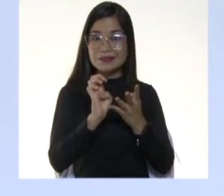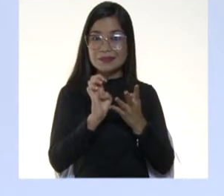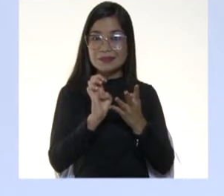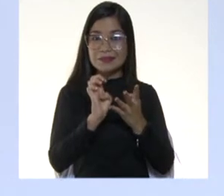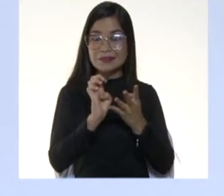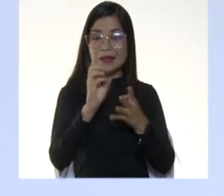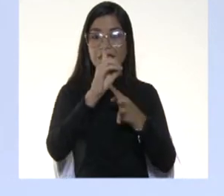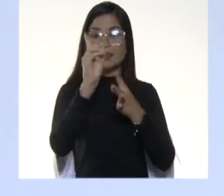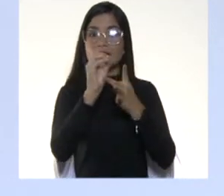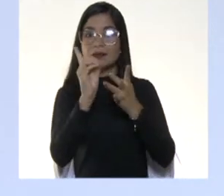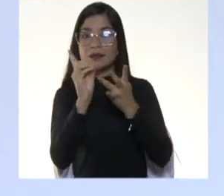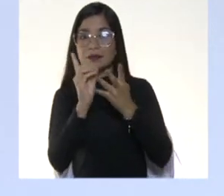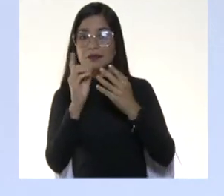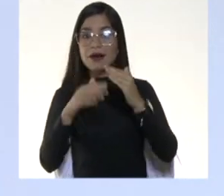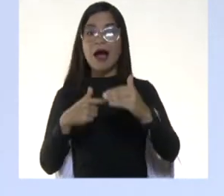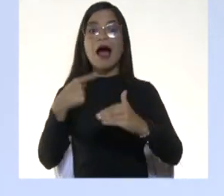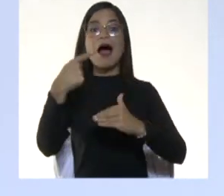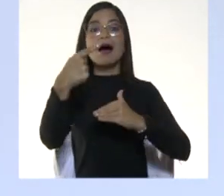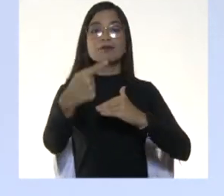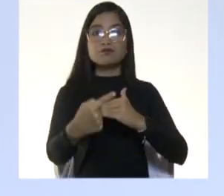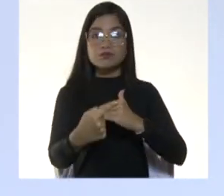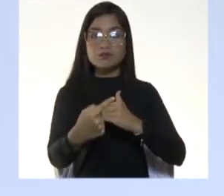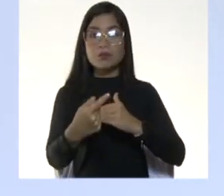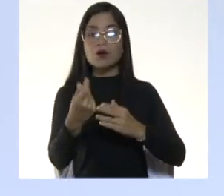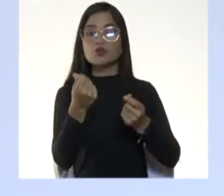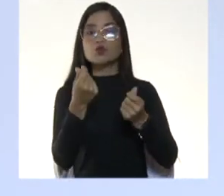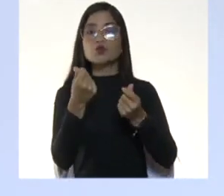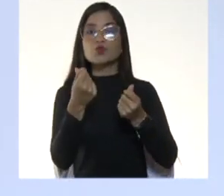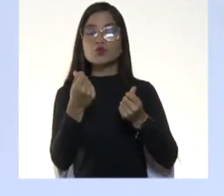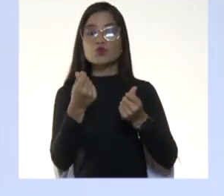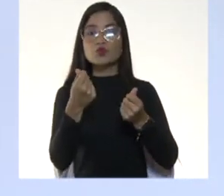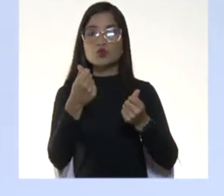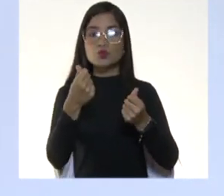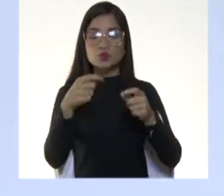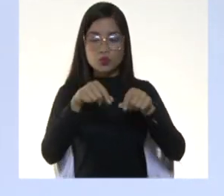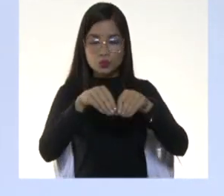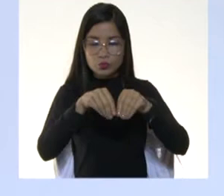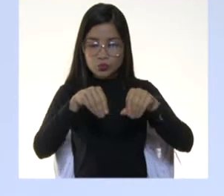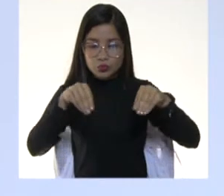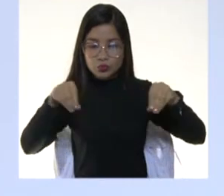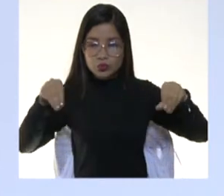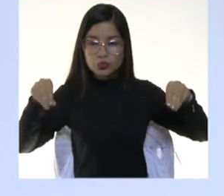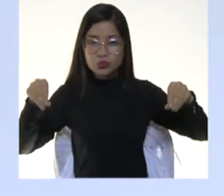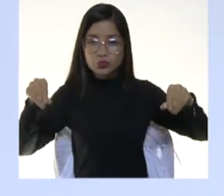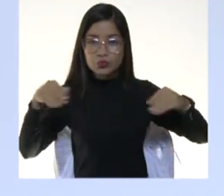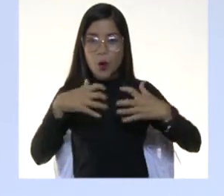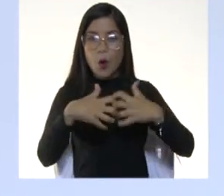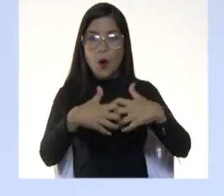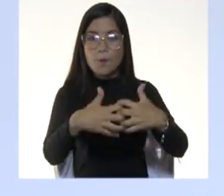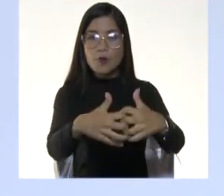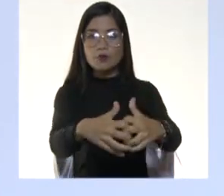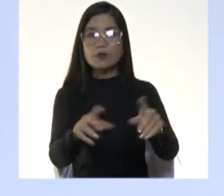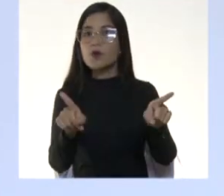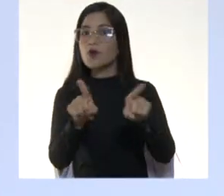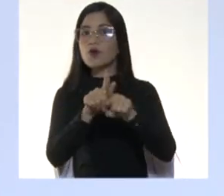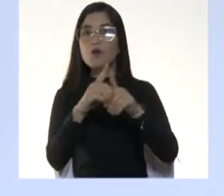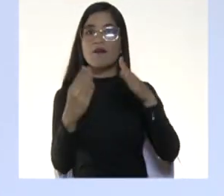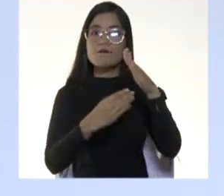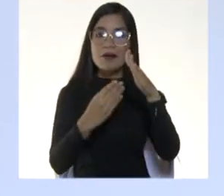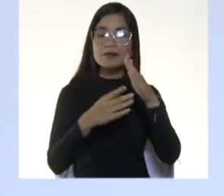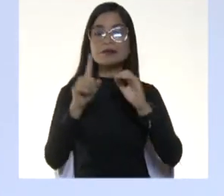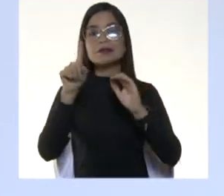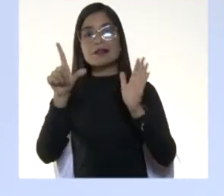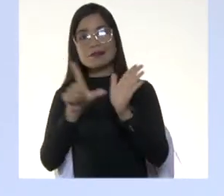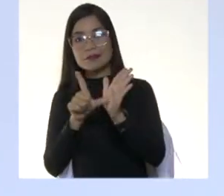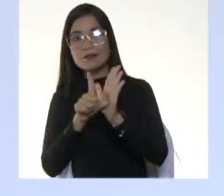hacia el elemento socioproductivo. Media general genera un elemento también hacia lo productivo, igual que media técnica.